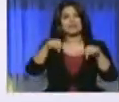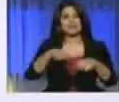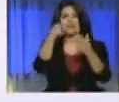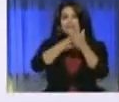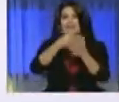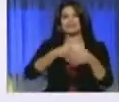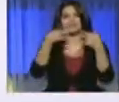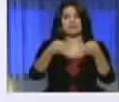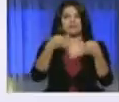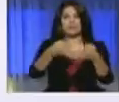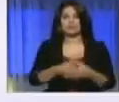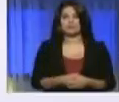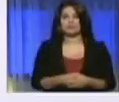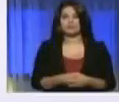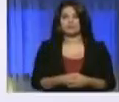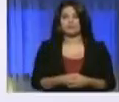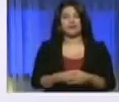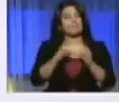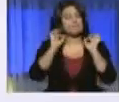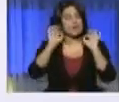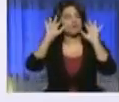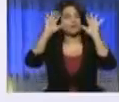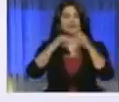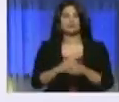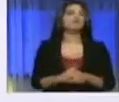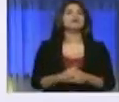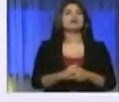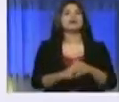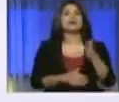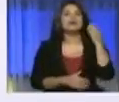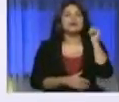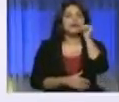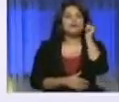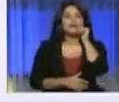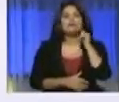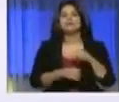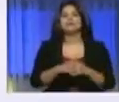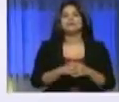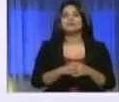¿No? Extraordinario. Eso fue el sábado y el domingo después